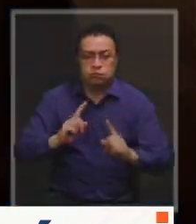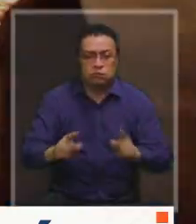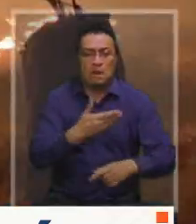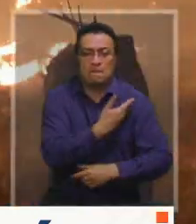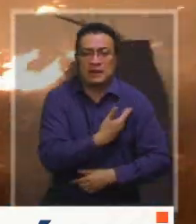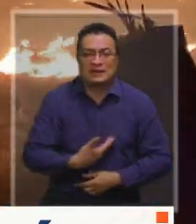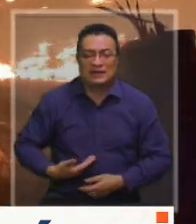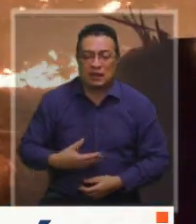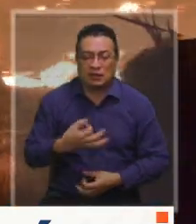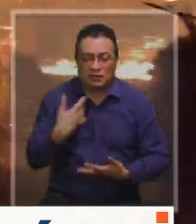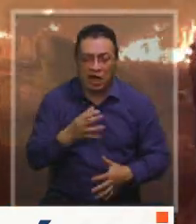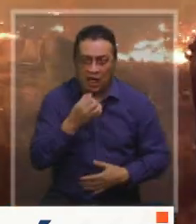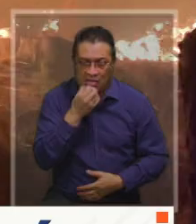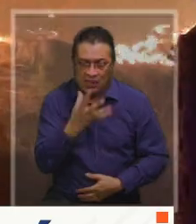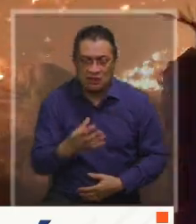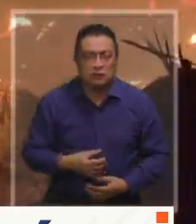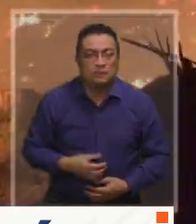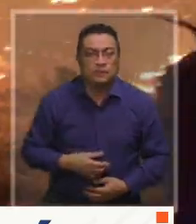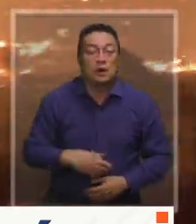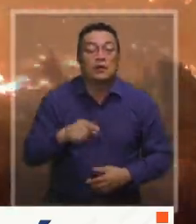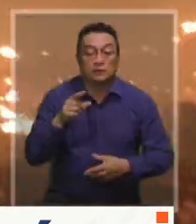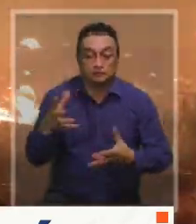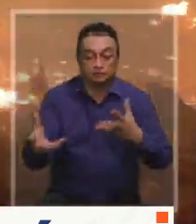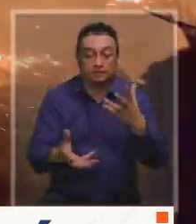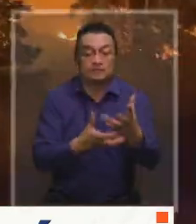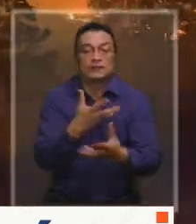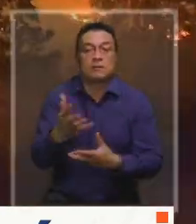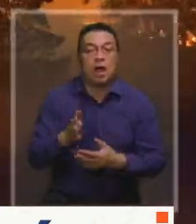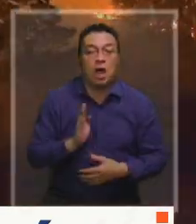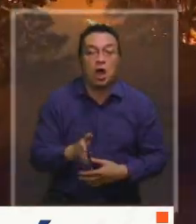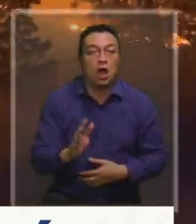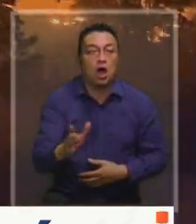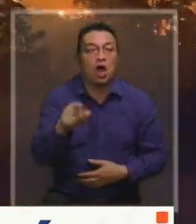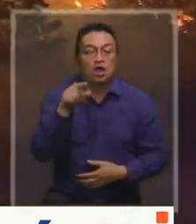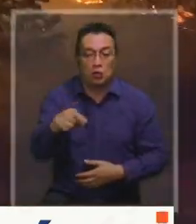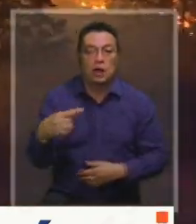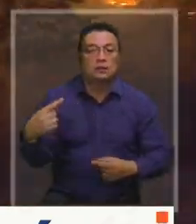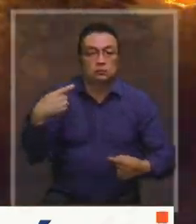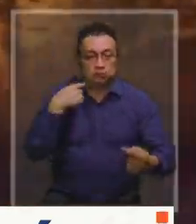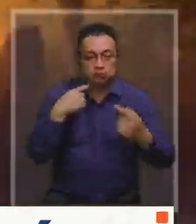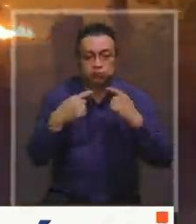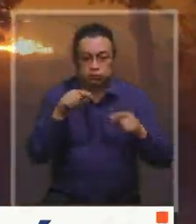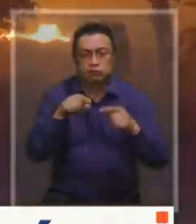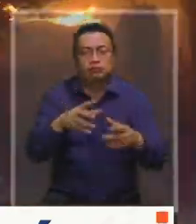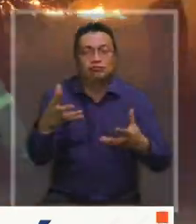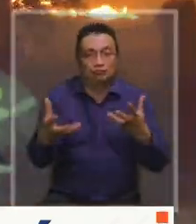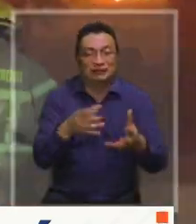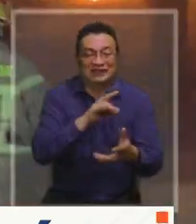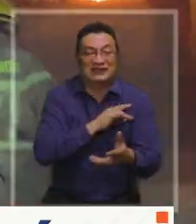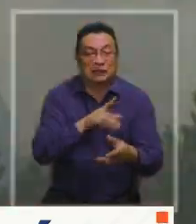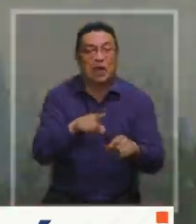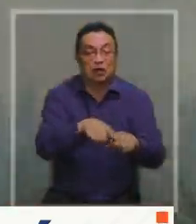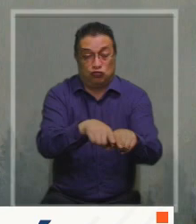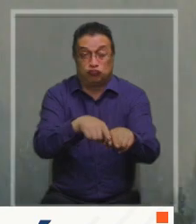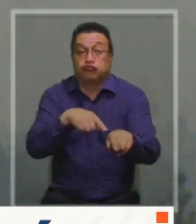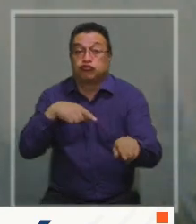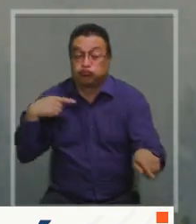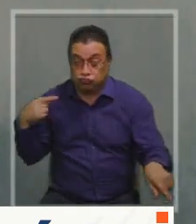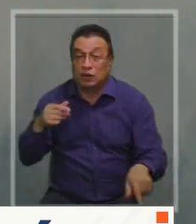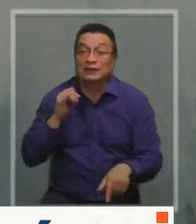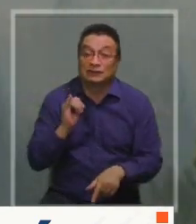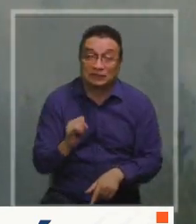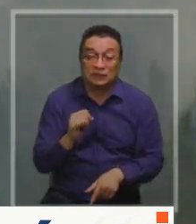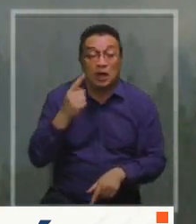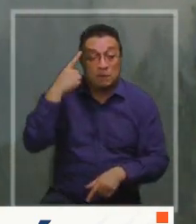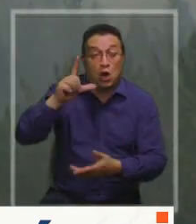dado. Mientras las llamas continúan afectando a esta zona del país, este proceso será largo, pero en los lugares en